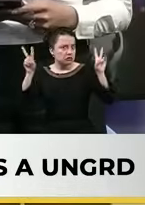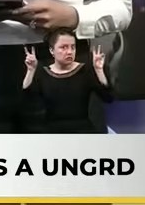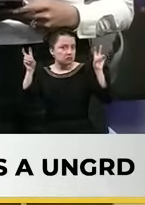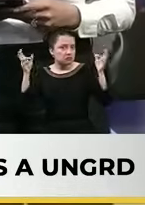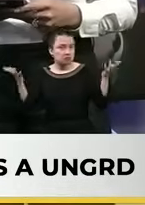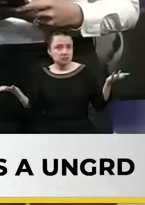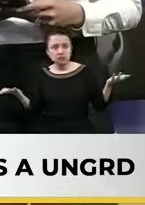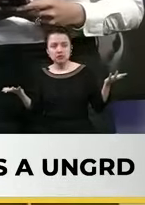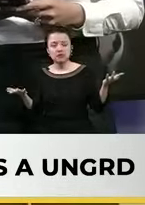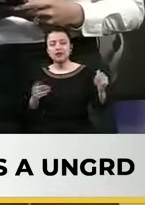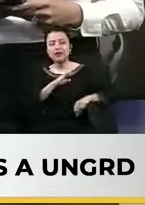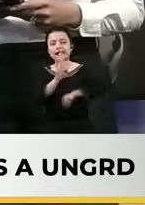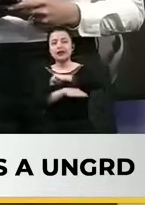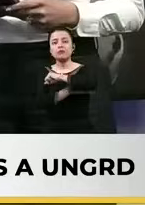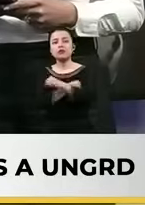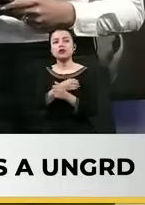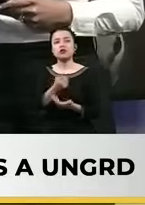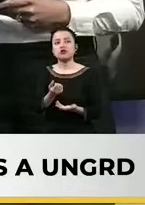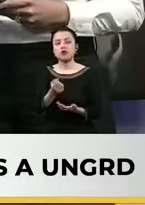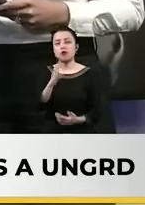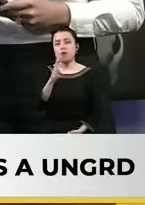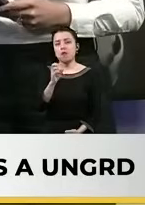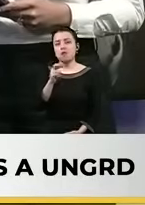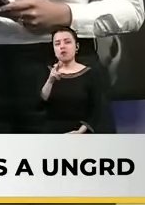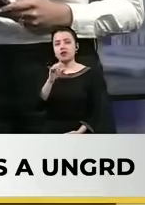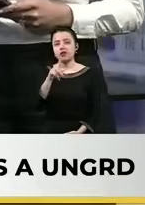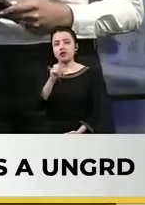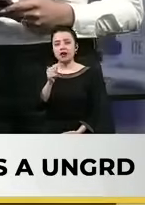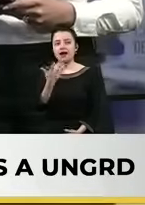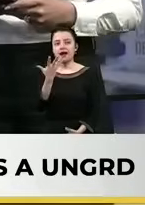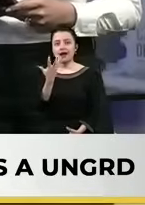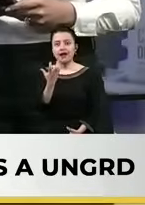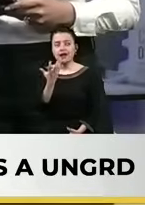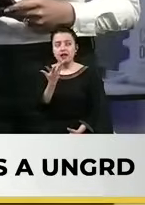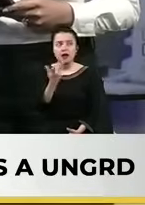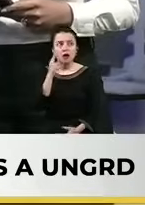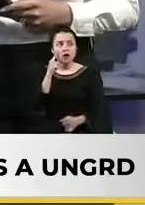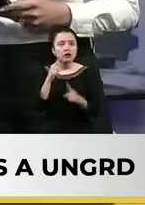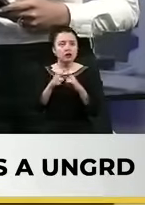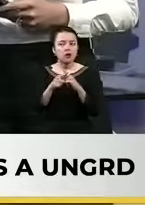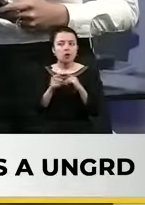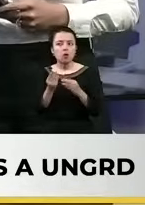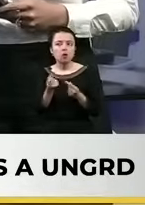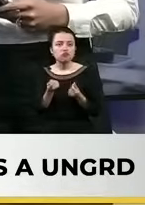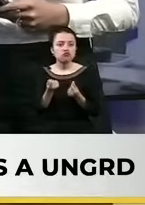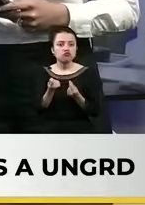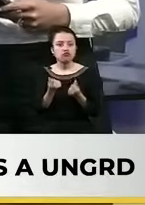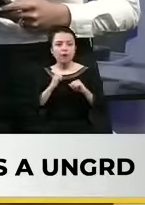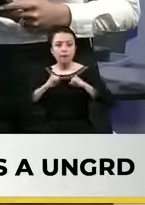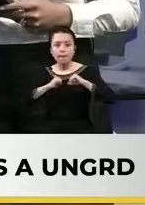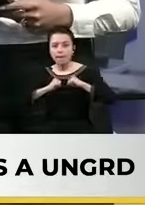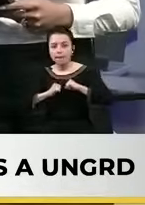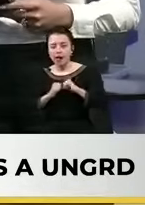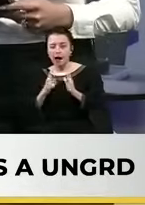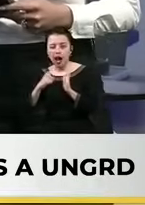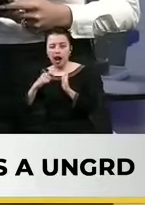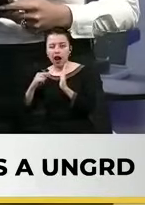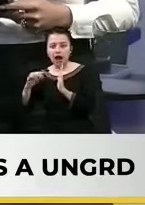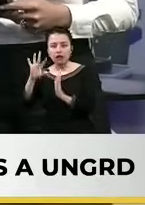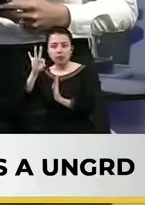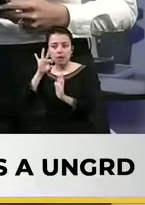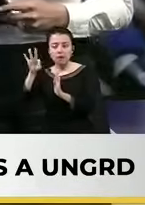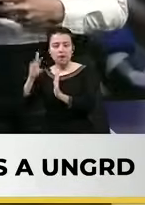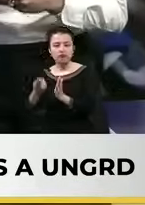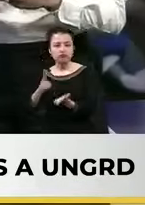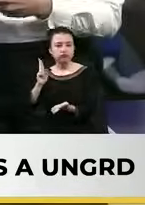supuestamente el ministro Bonilla quería enmermelar para agilizar y priorizar estos contratos y que aprobaran lo que